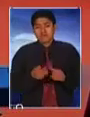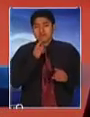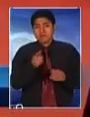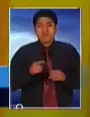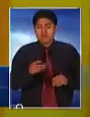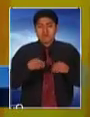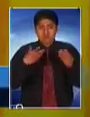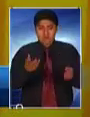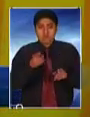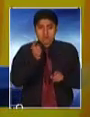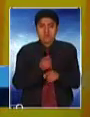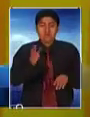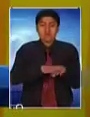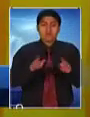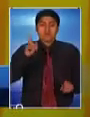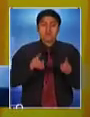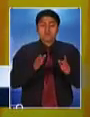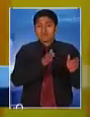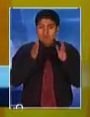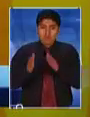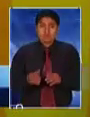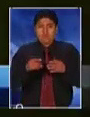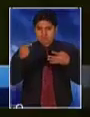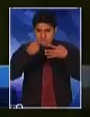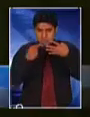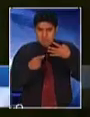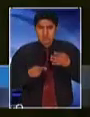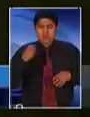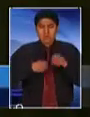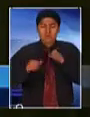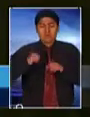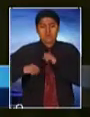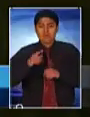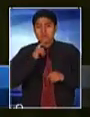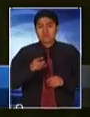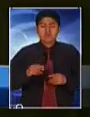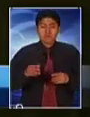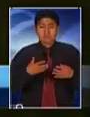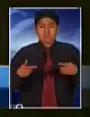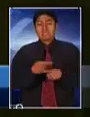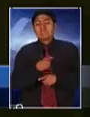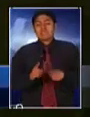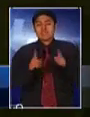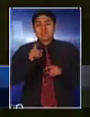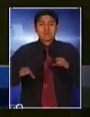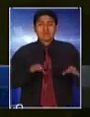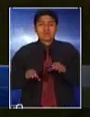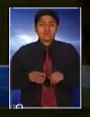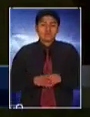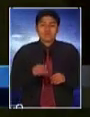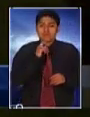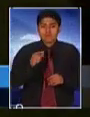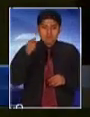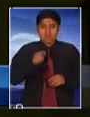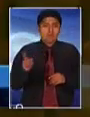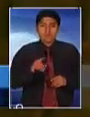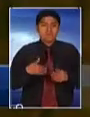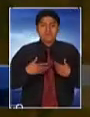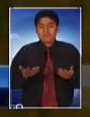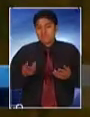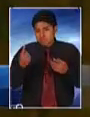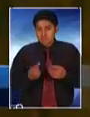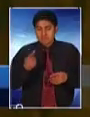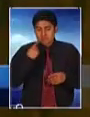representantes, den alcances sobre algunos puntos neurálgicos. Seguramente se les ha cursado algunas actividades, es por ello que no